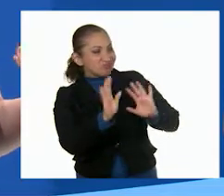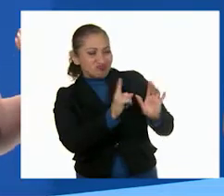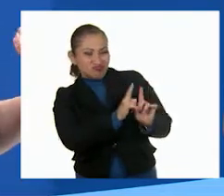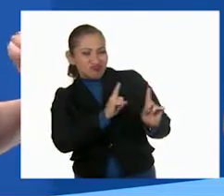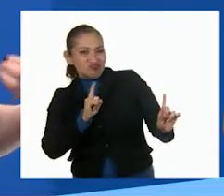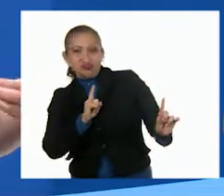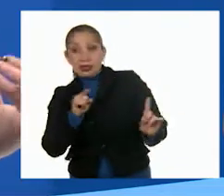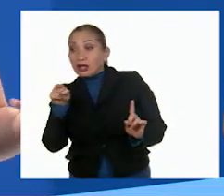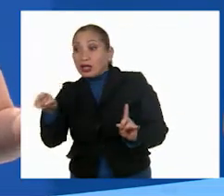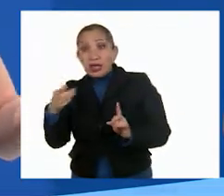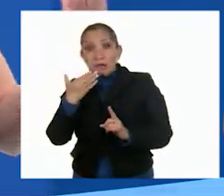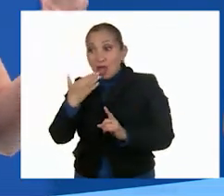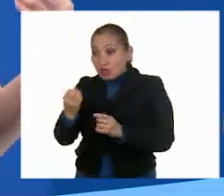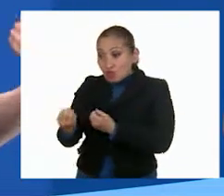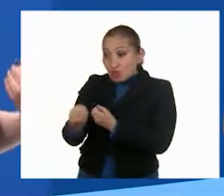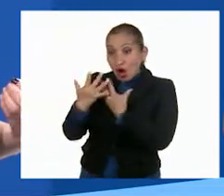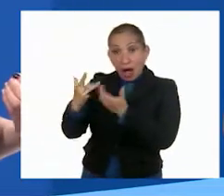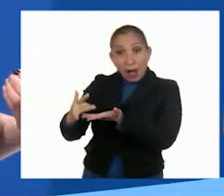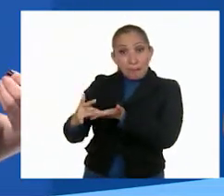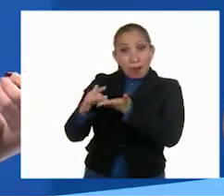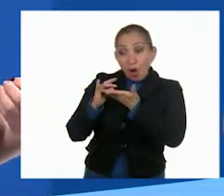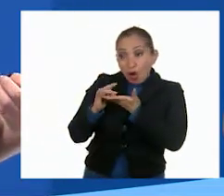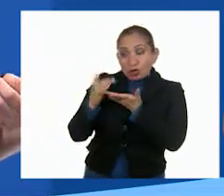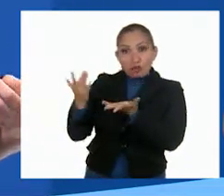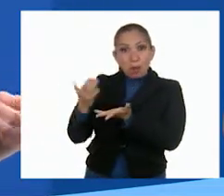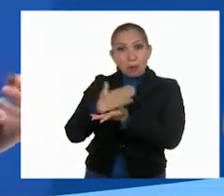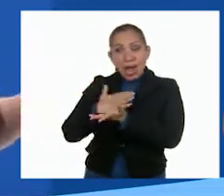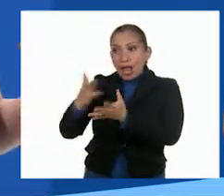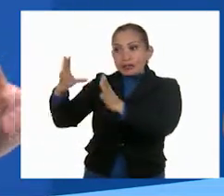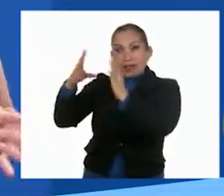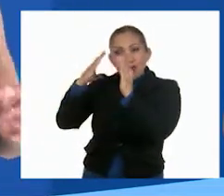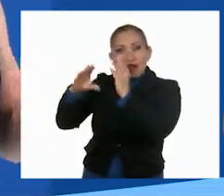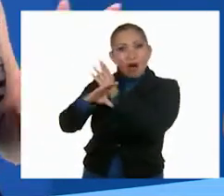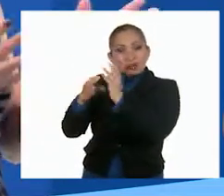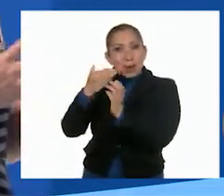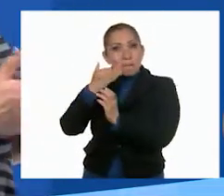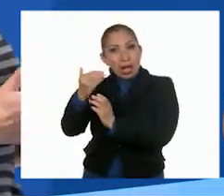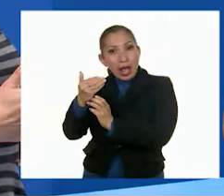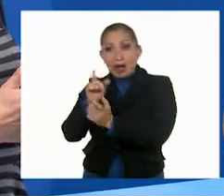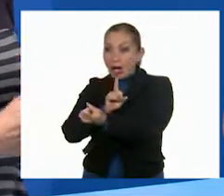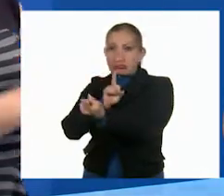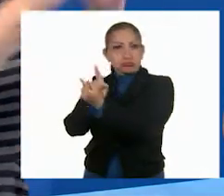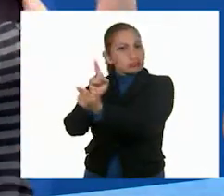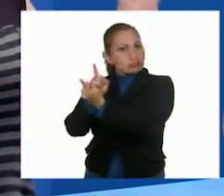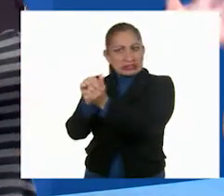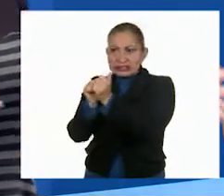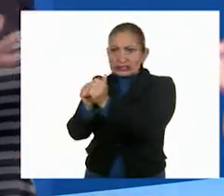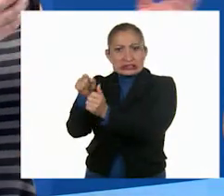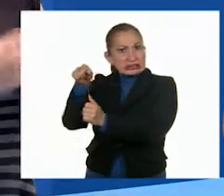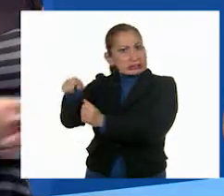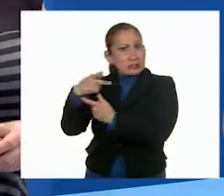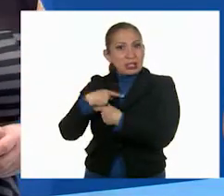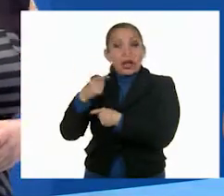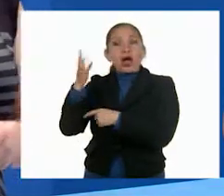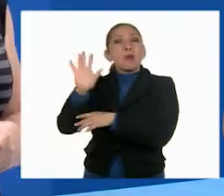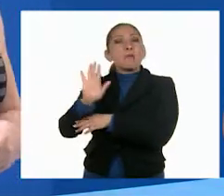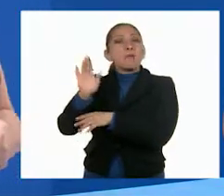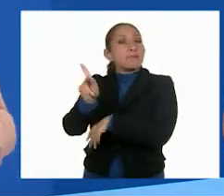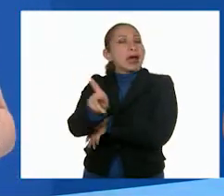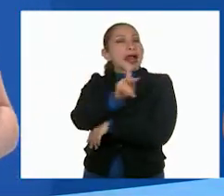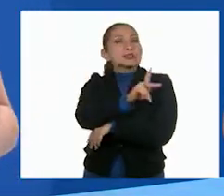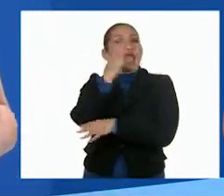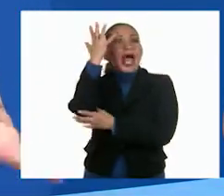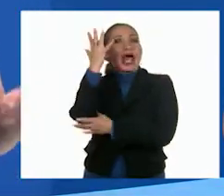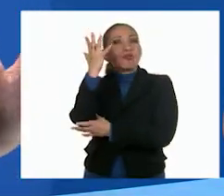proporcionar un bienestar o nos puede aportar cosas positivas, entonces podemos acercarnos a ese árbol que nos va a dar